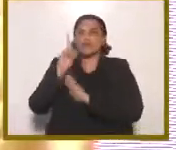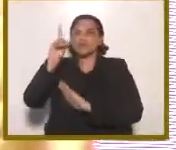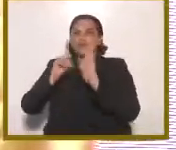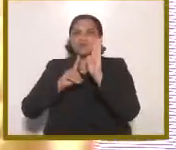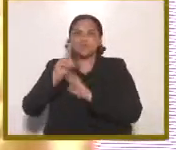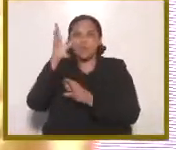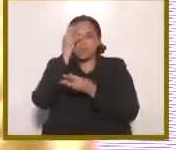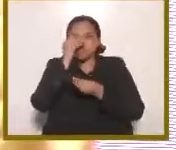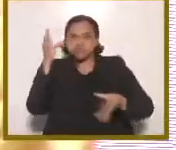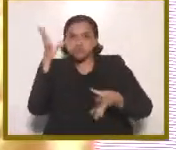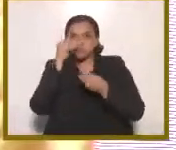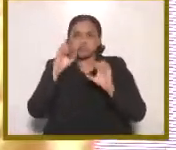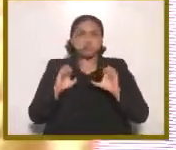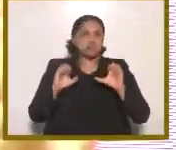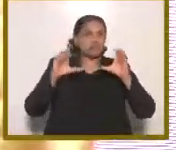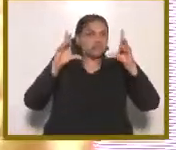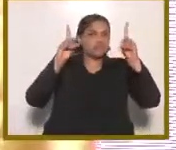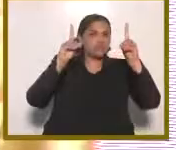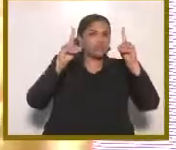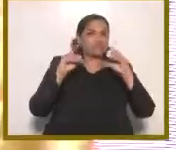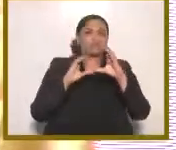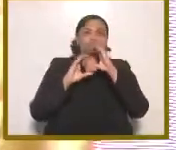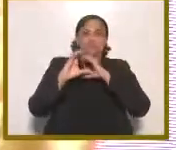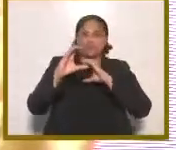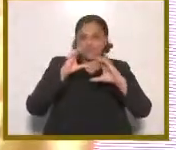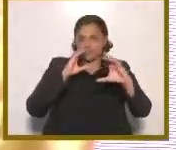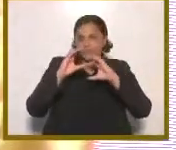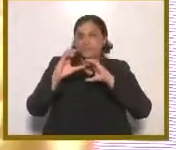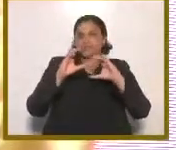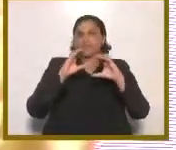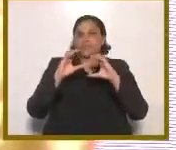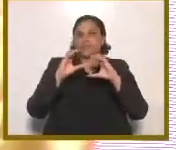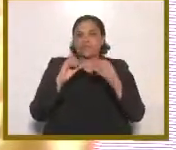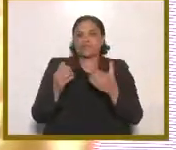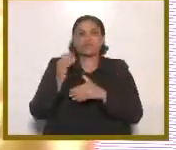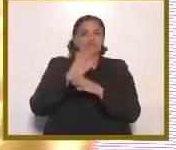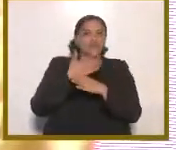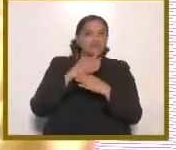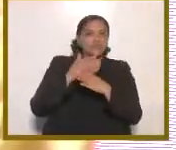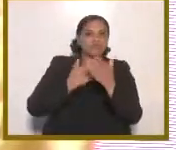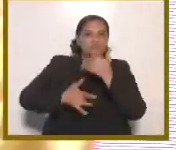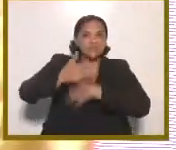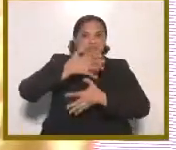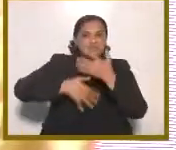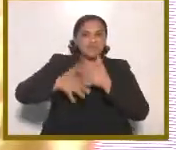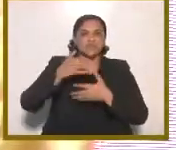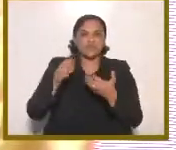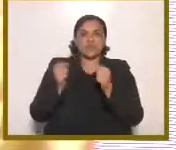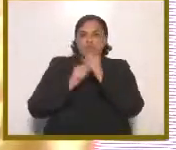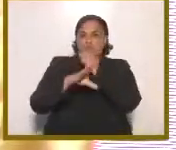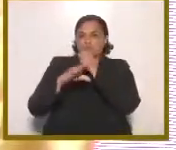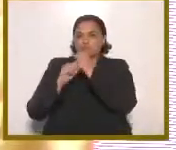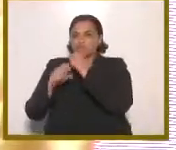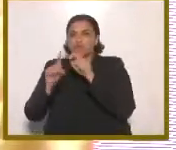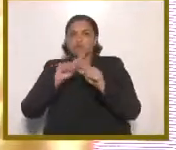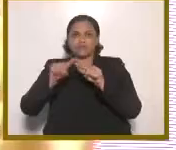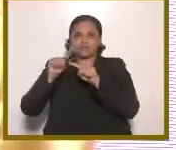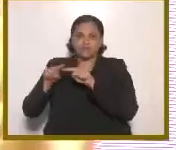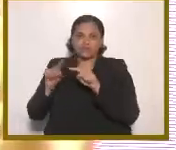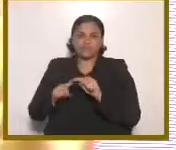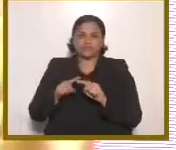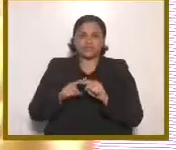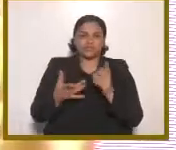información, educación y comunicación en cooperación con los medios de comunicación y plataformas